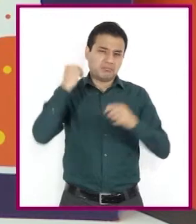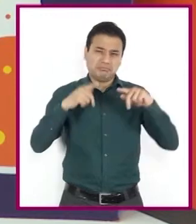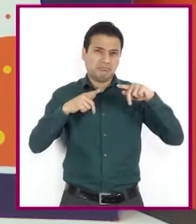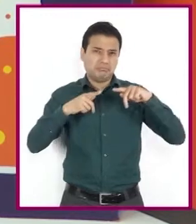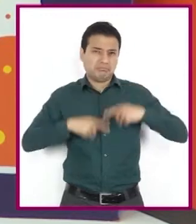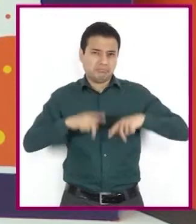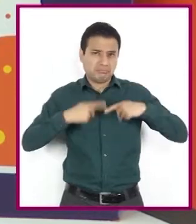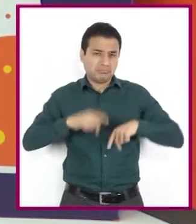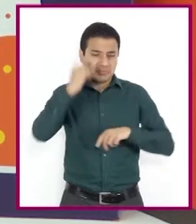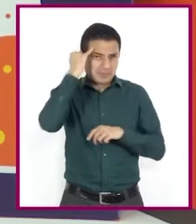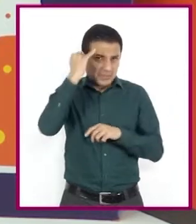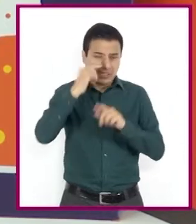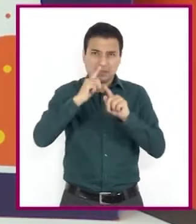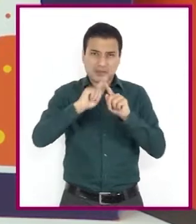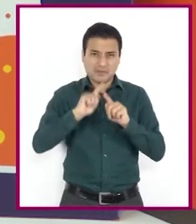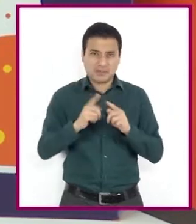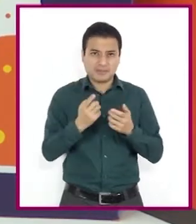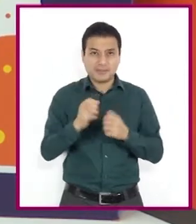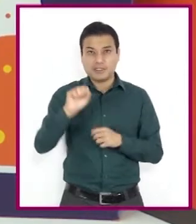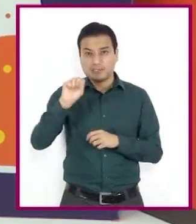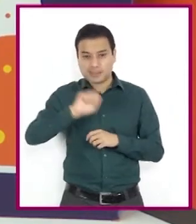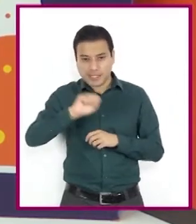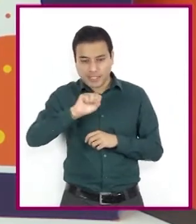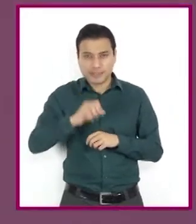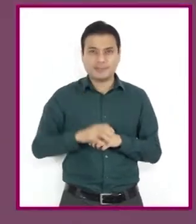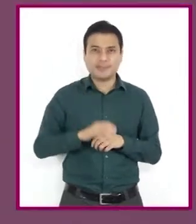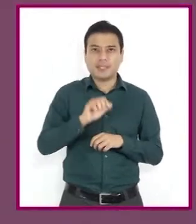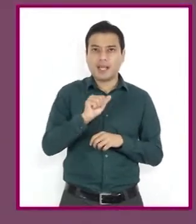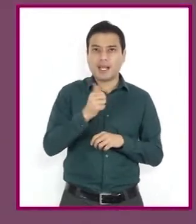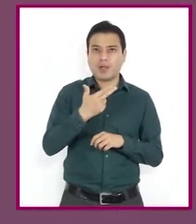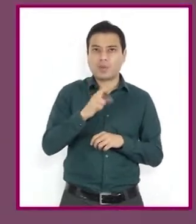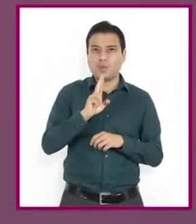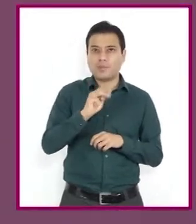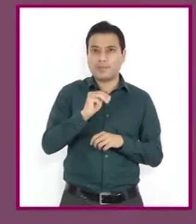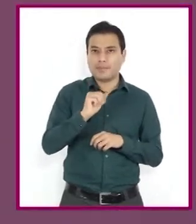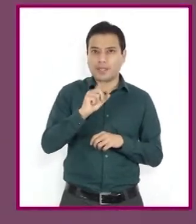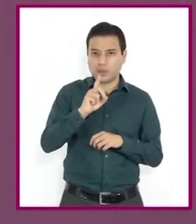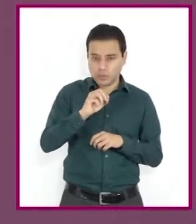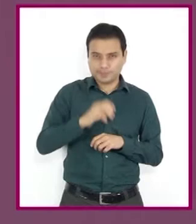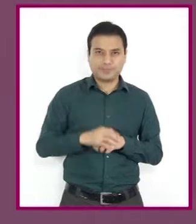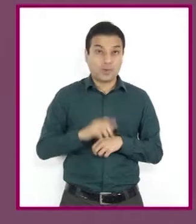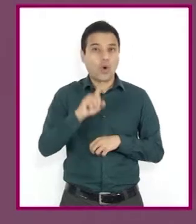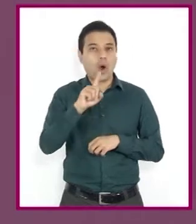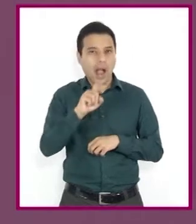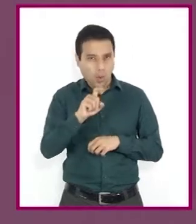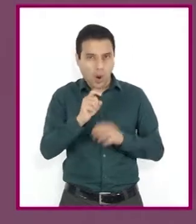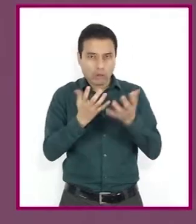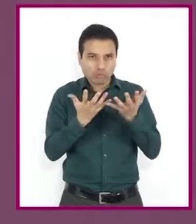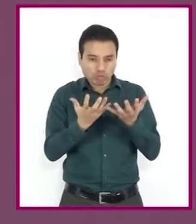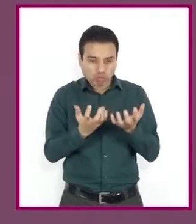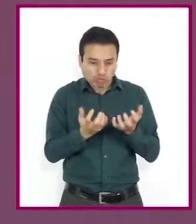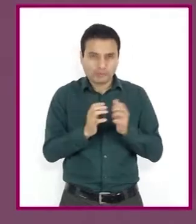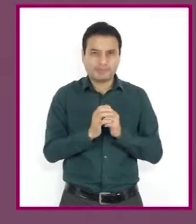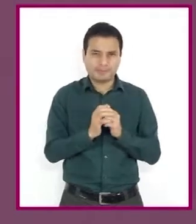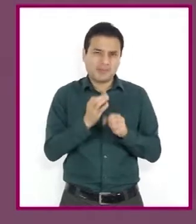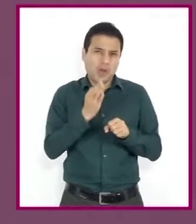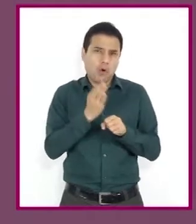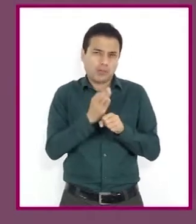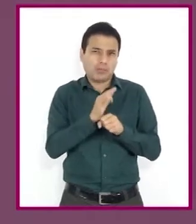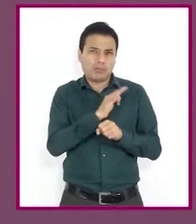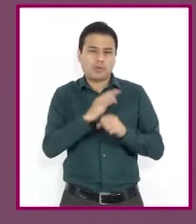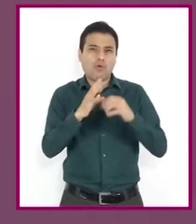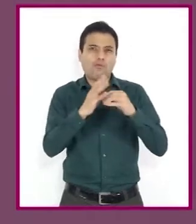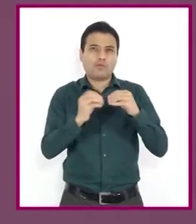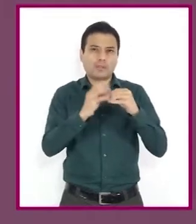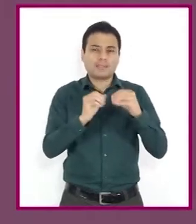por ejemplo, el salado, el ahumado y la deshidratación. Hoy en día es posible la conserva de frutas en almíbar